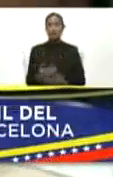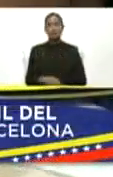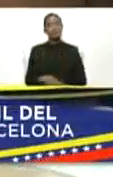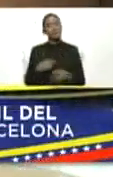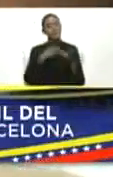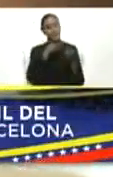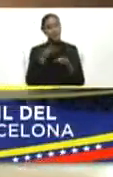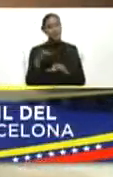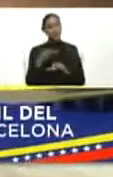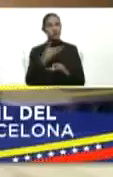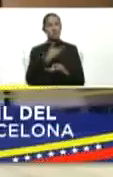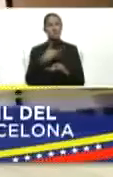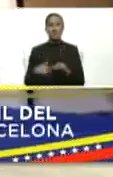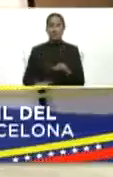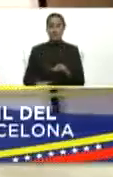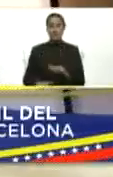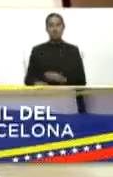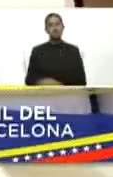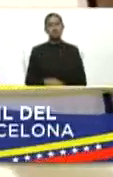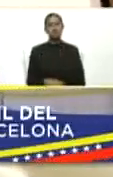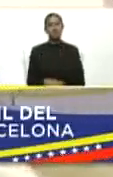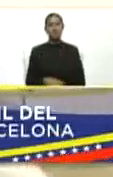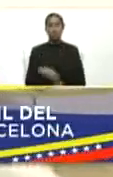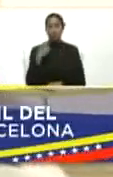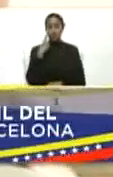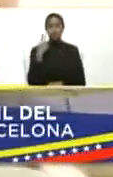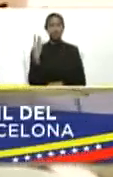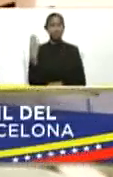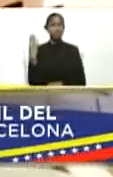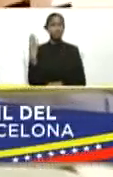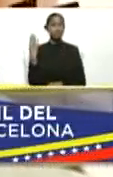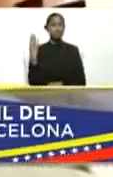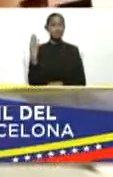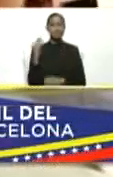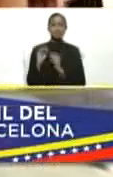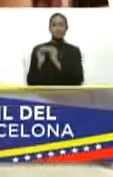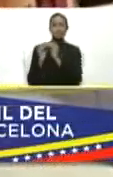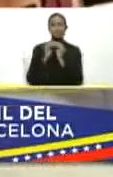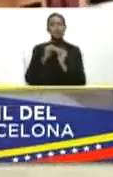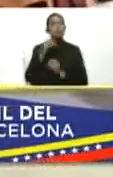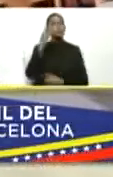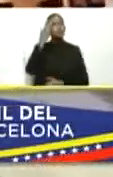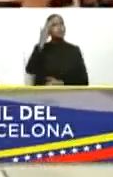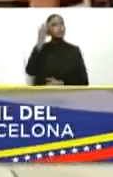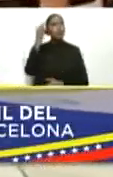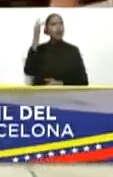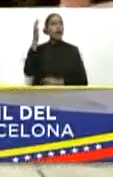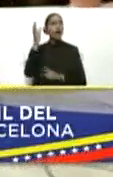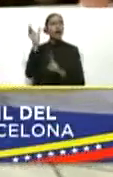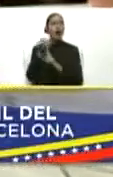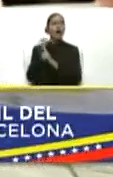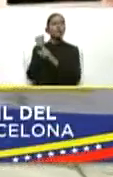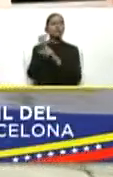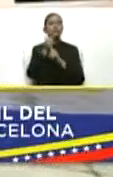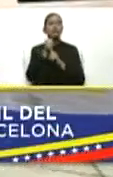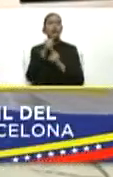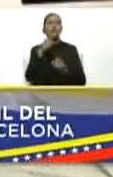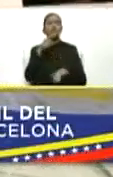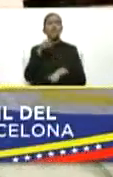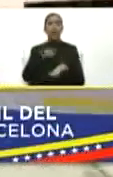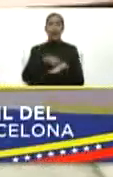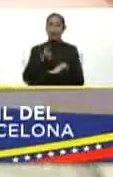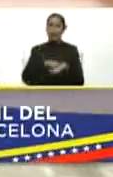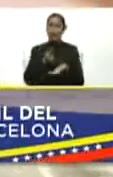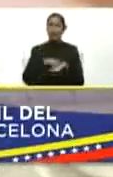del país, presidente. Bueno, esto es una obra que es un sueño realmente hecho realidad en este tiempo, en